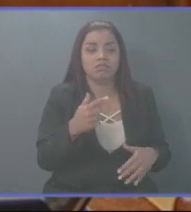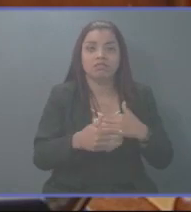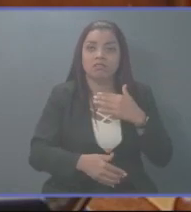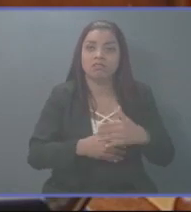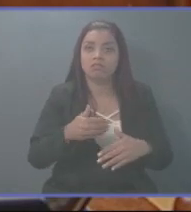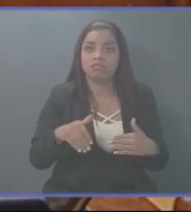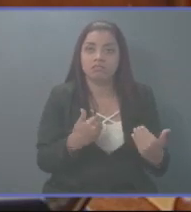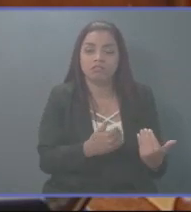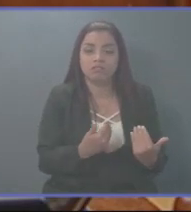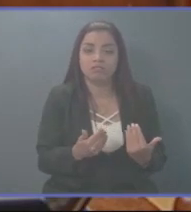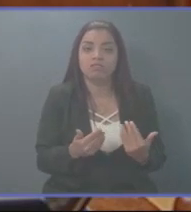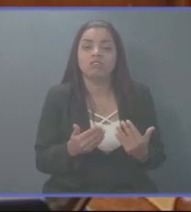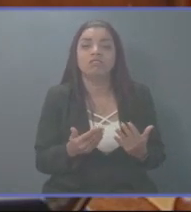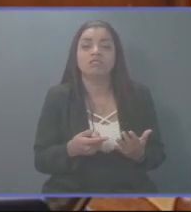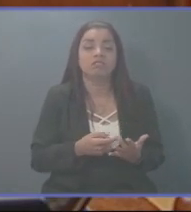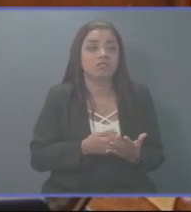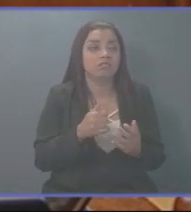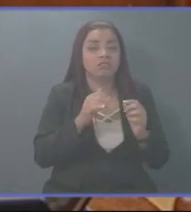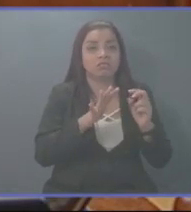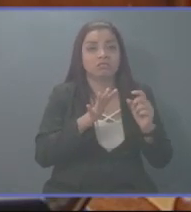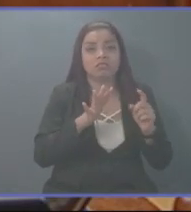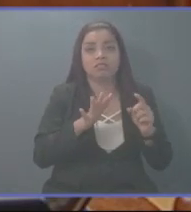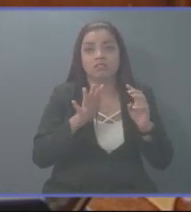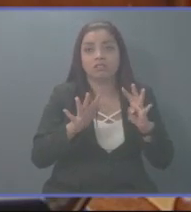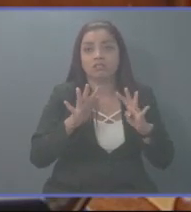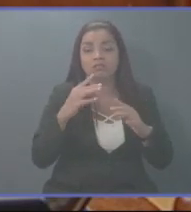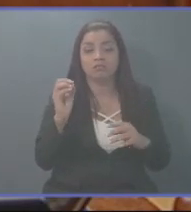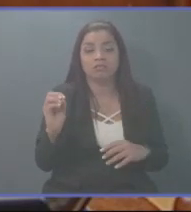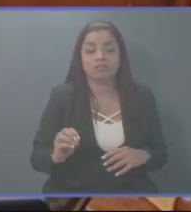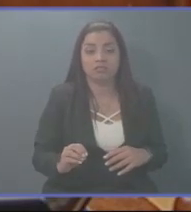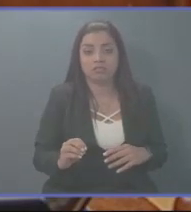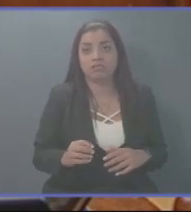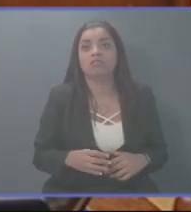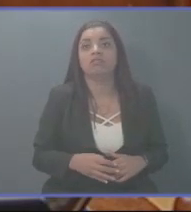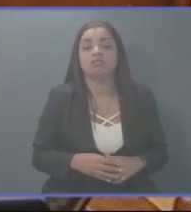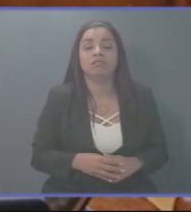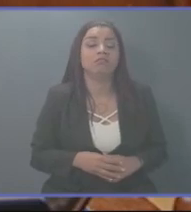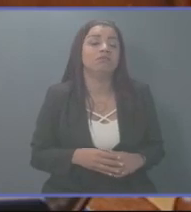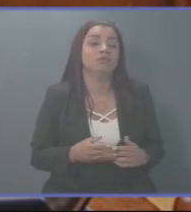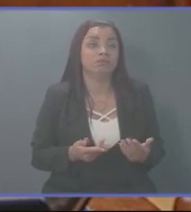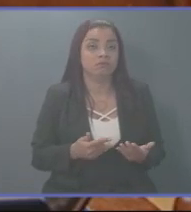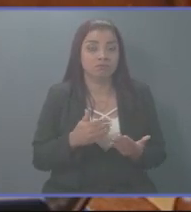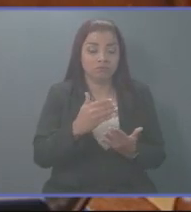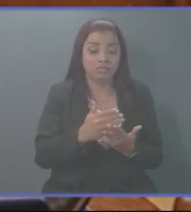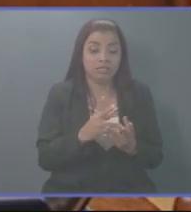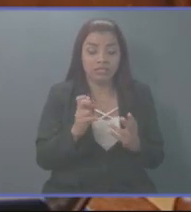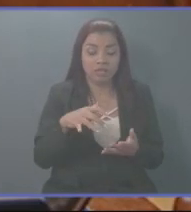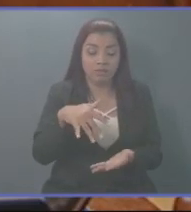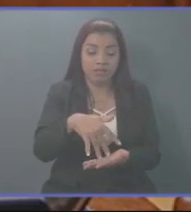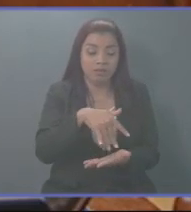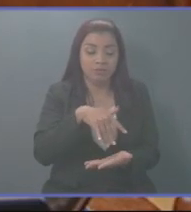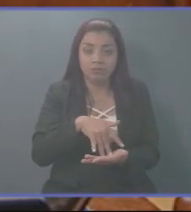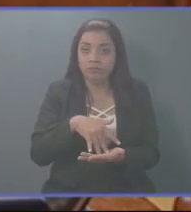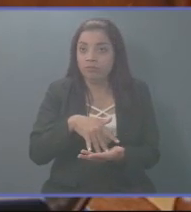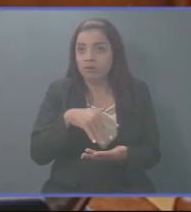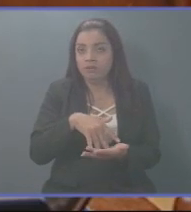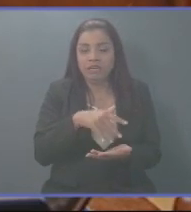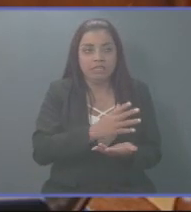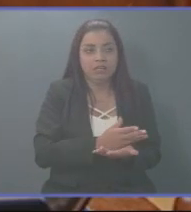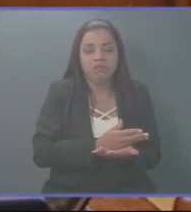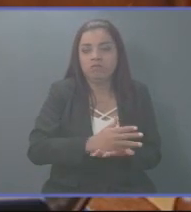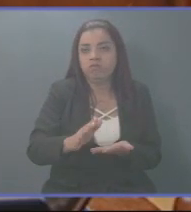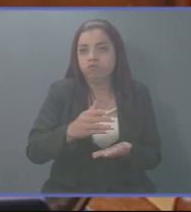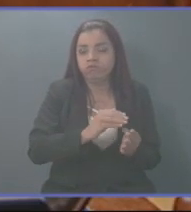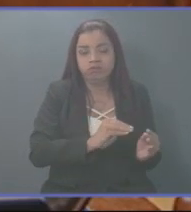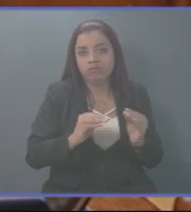de desplazamiento, 69% de los casos. El perfil demográfico de la población desplazada internamente